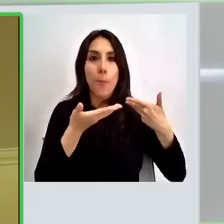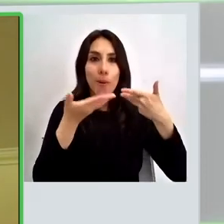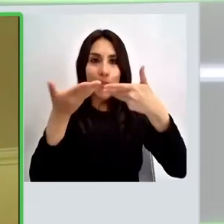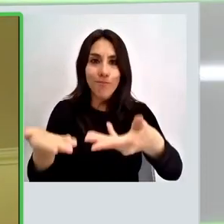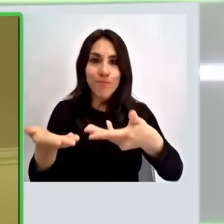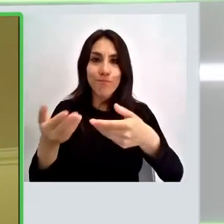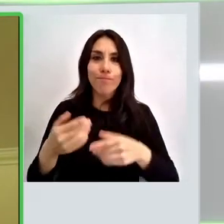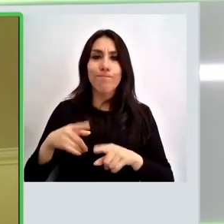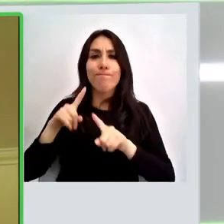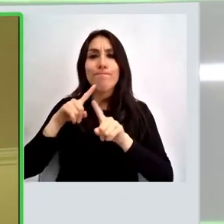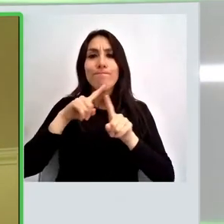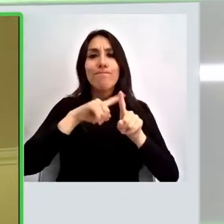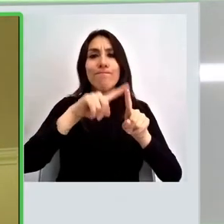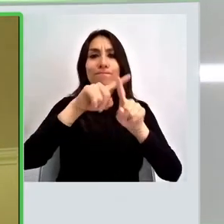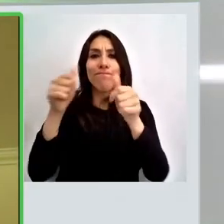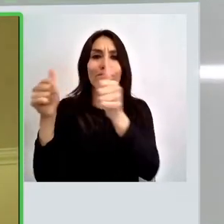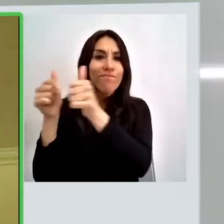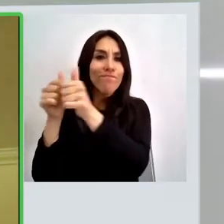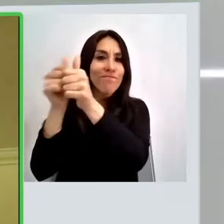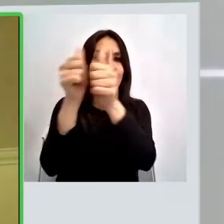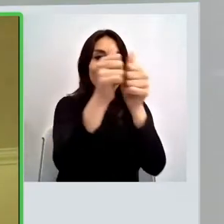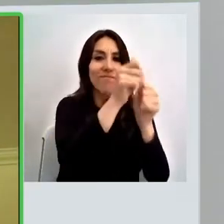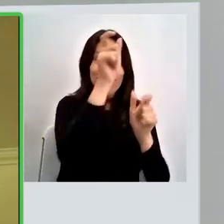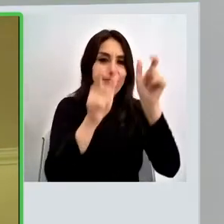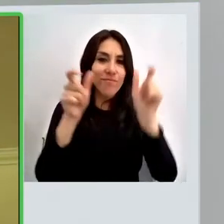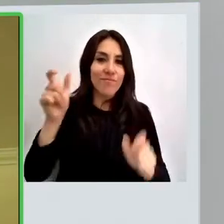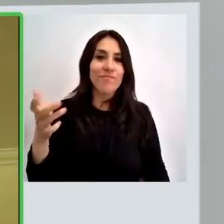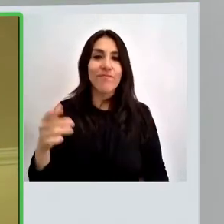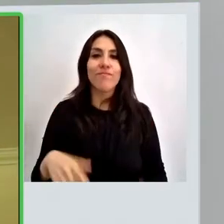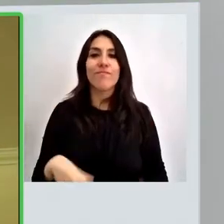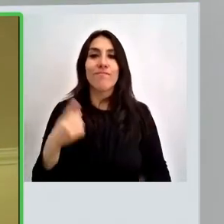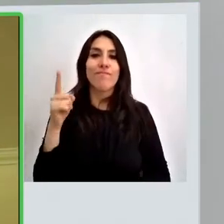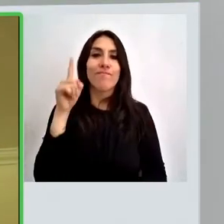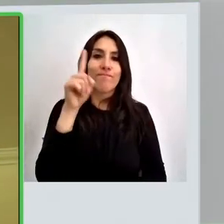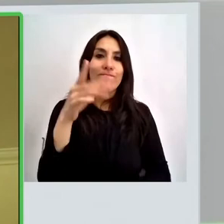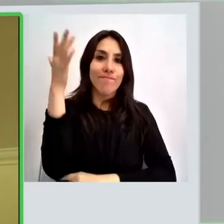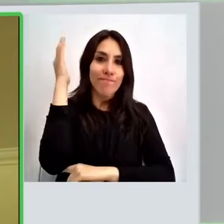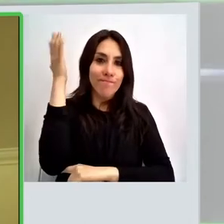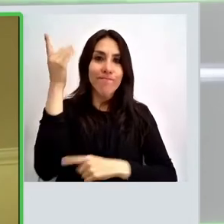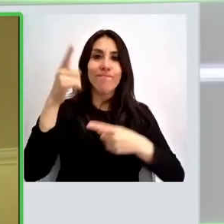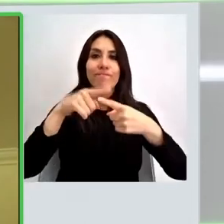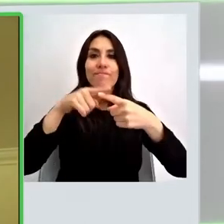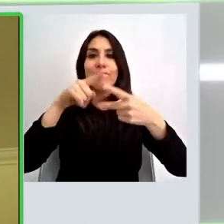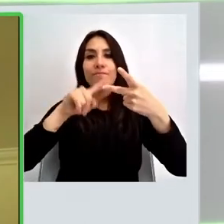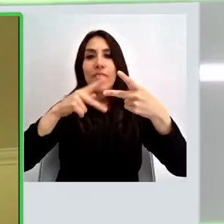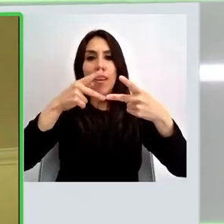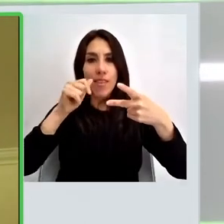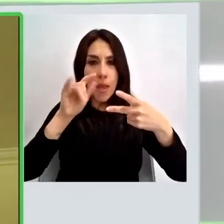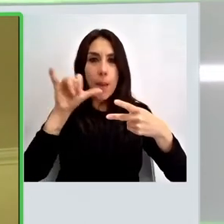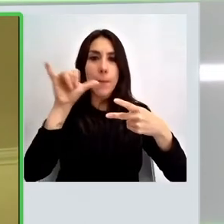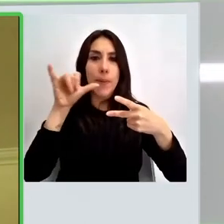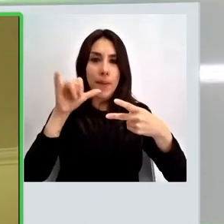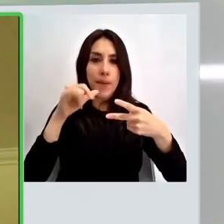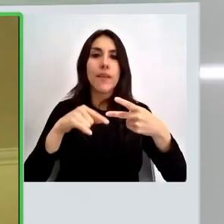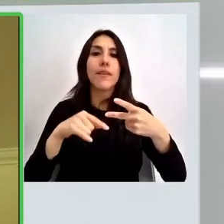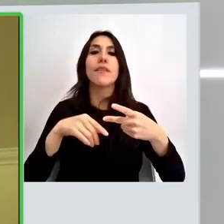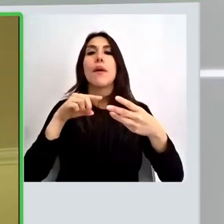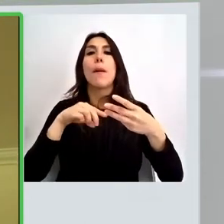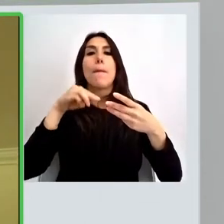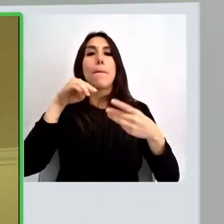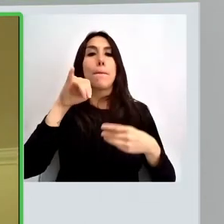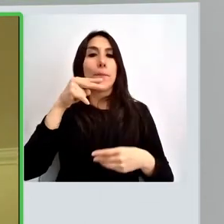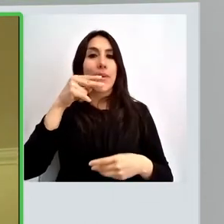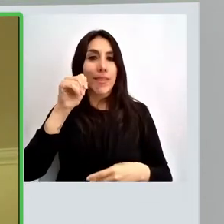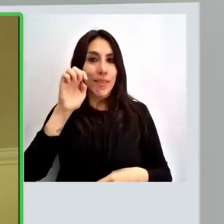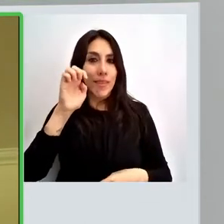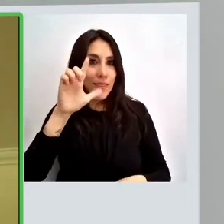que van a exponer que nadie y también a michael phelps que también está